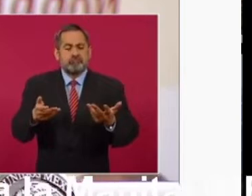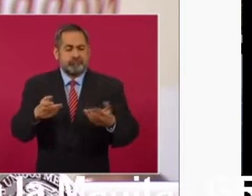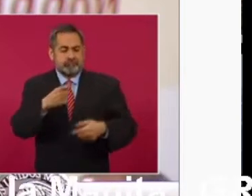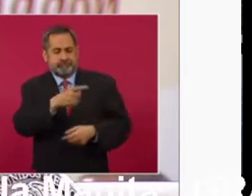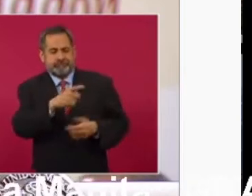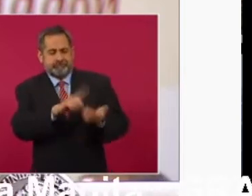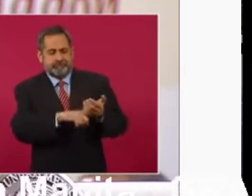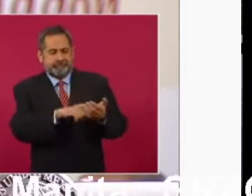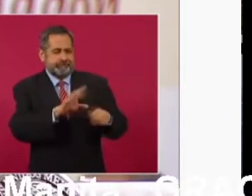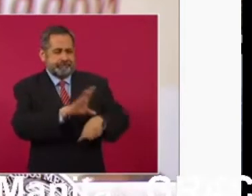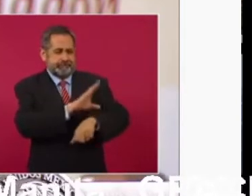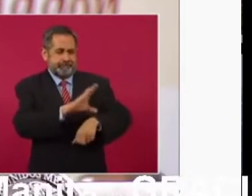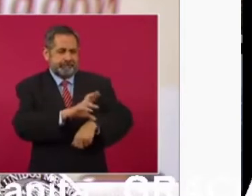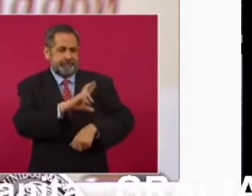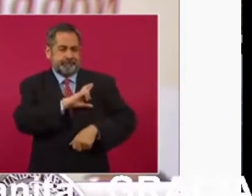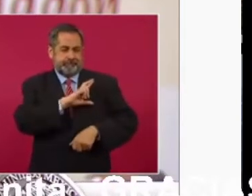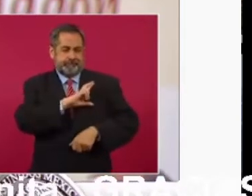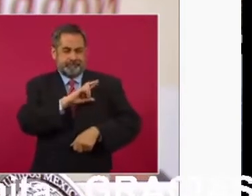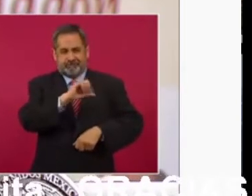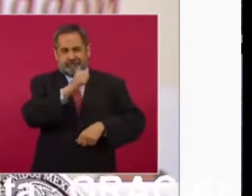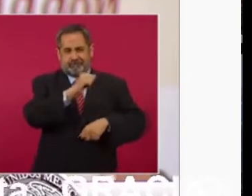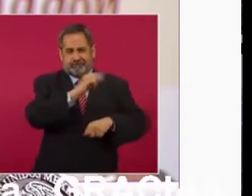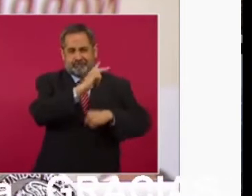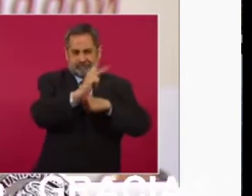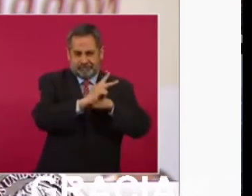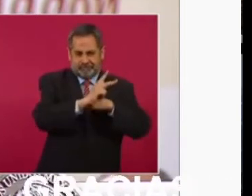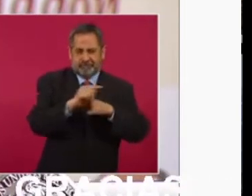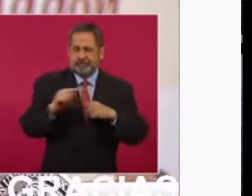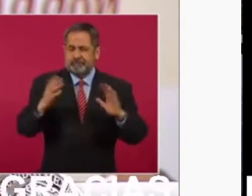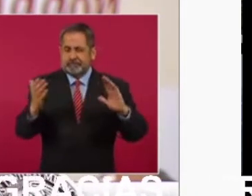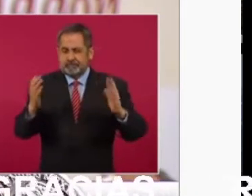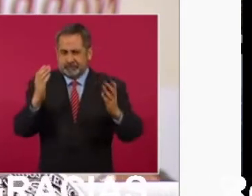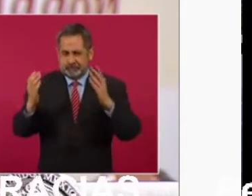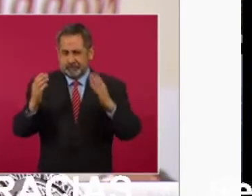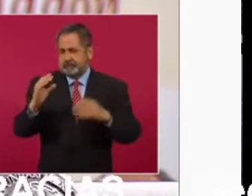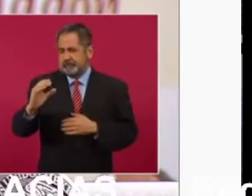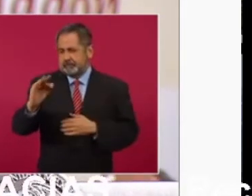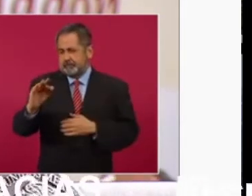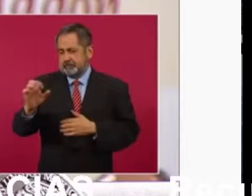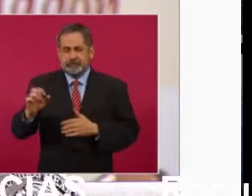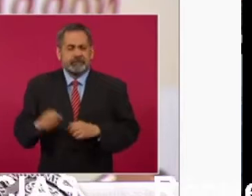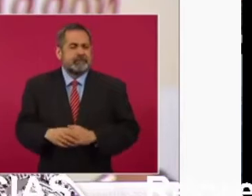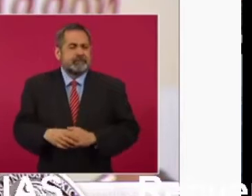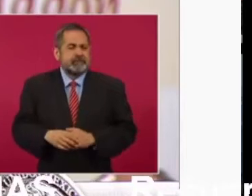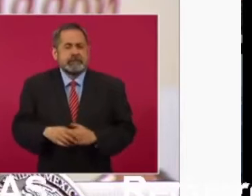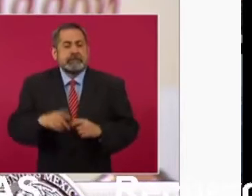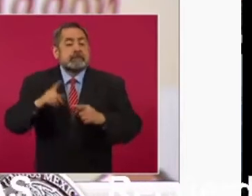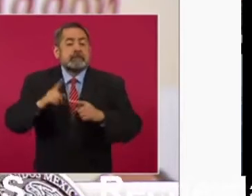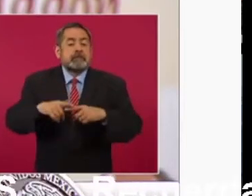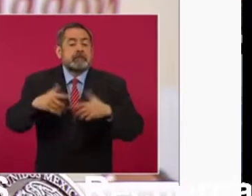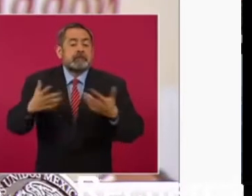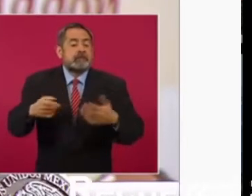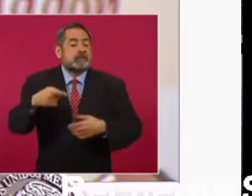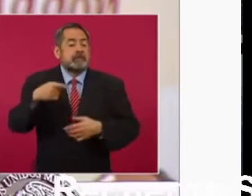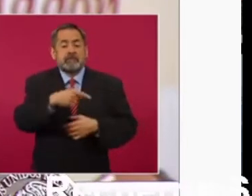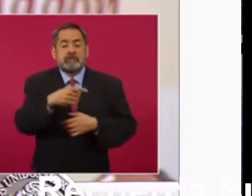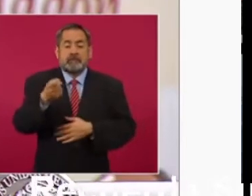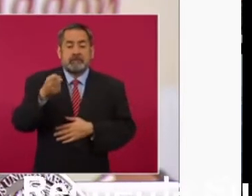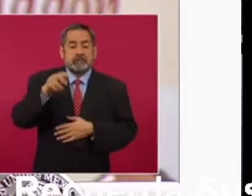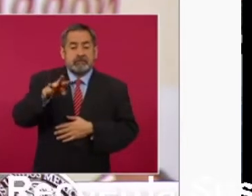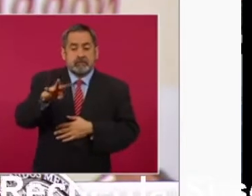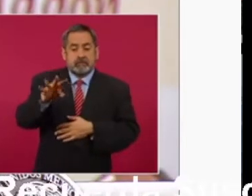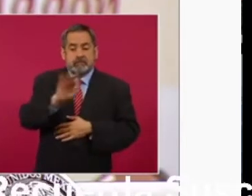la mayoría extranjeros y el ac efe quien genera energía limpia el 19 por ciento